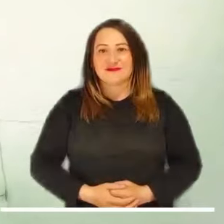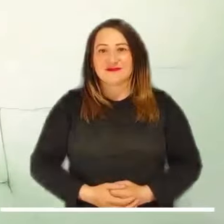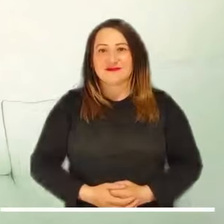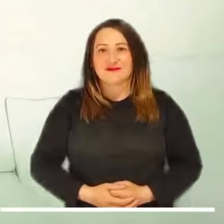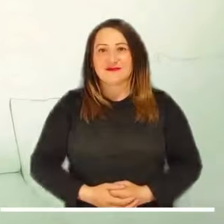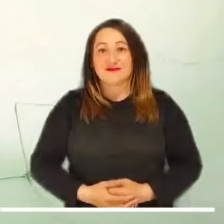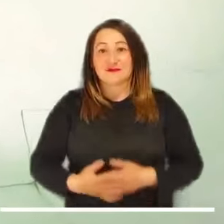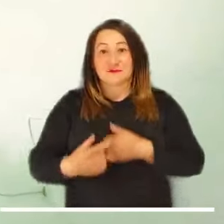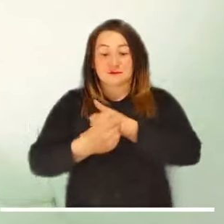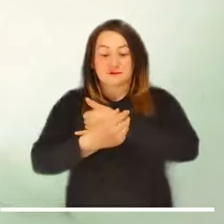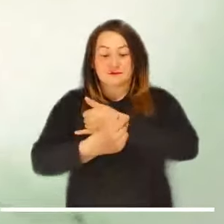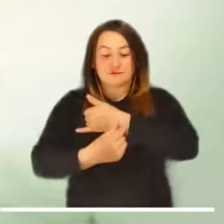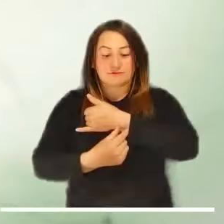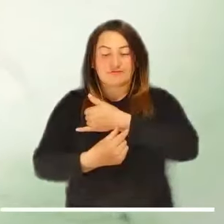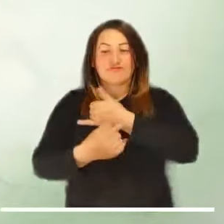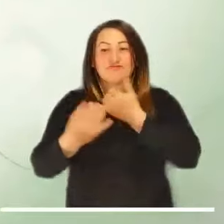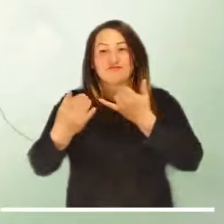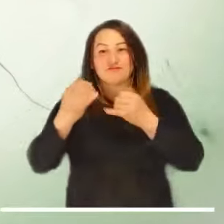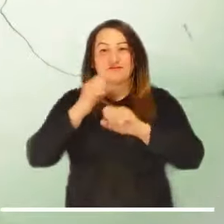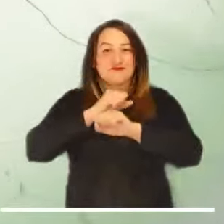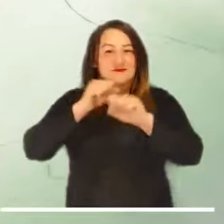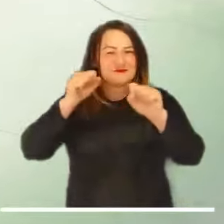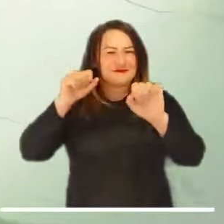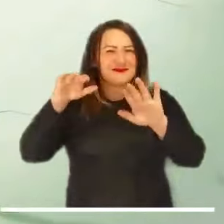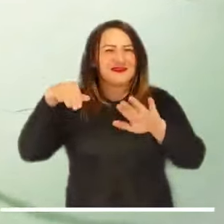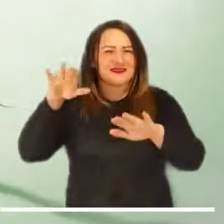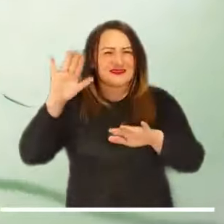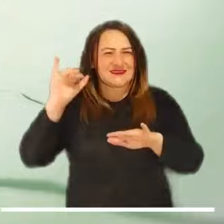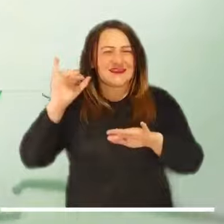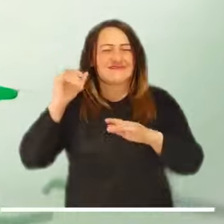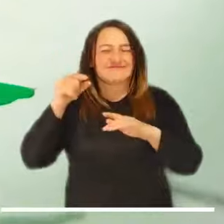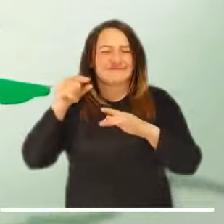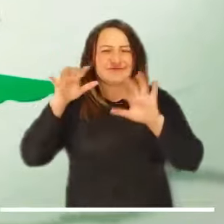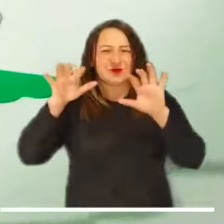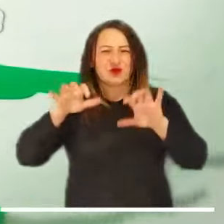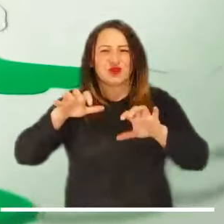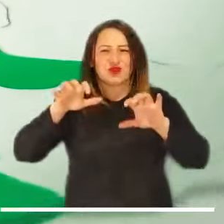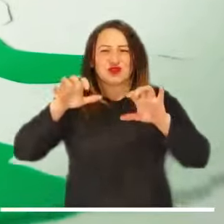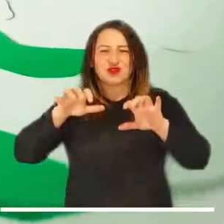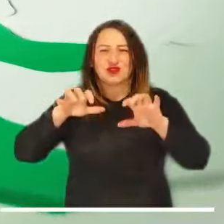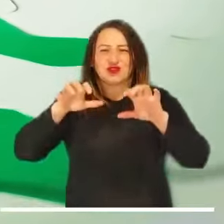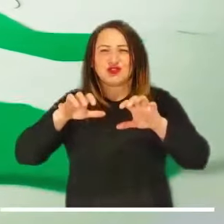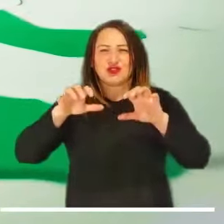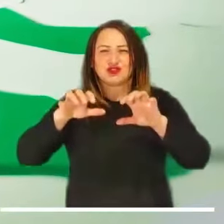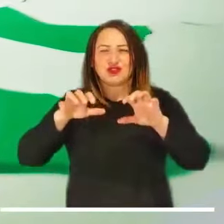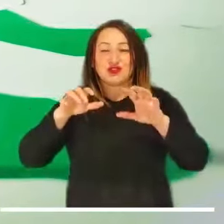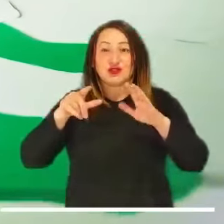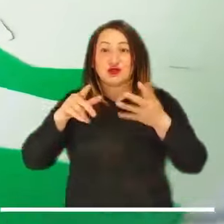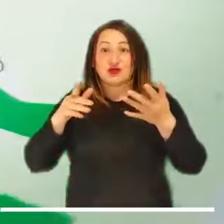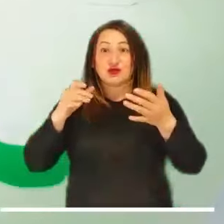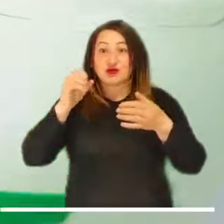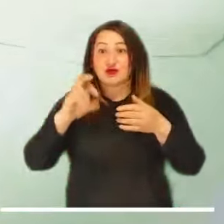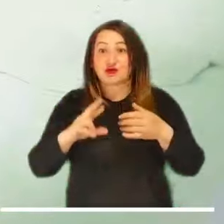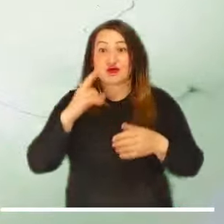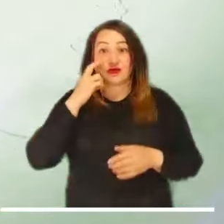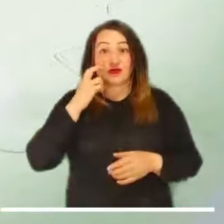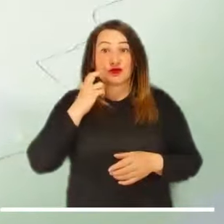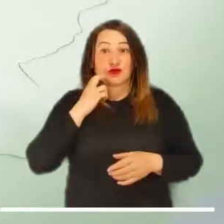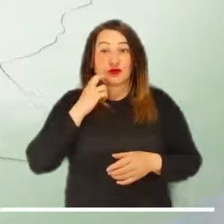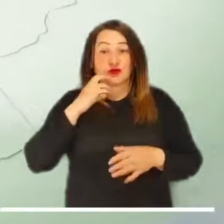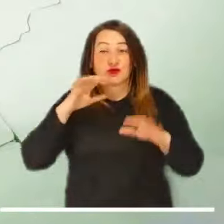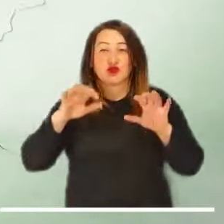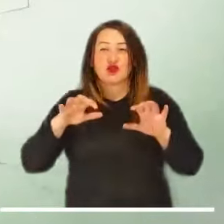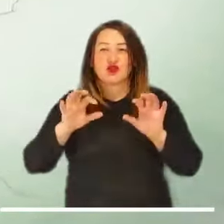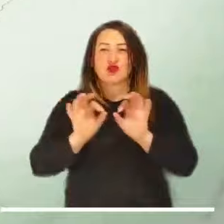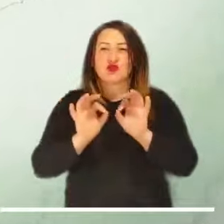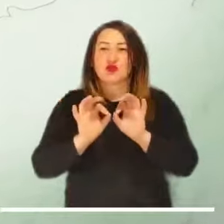Como ya es usual en el Pacífico, durante la mañana se esperan lluvias en el sur de Chocó y lloviznas en el litoral de